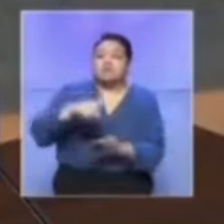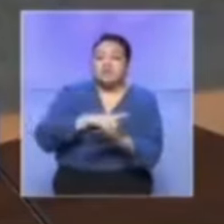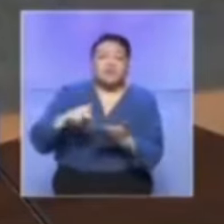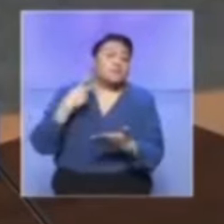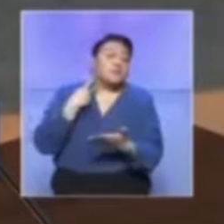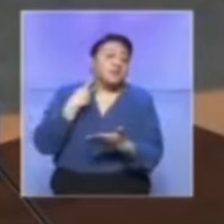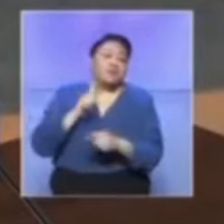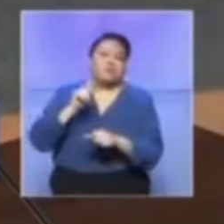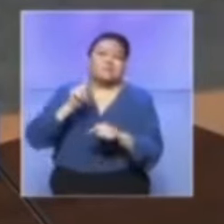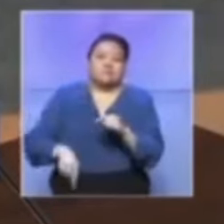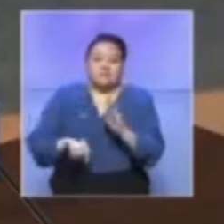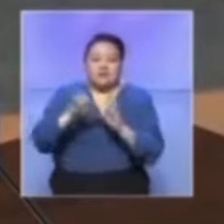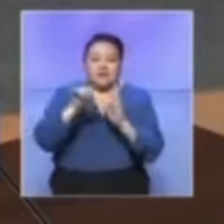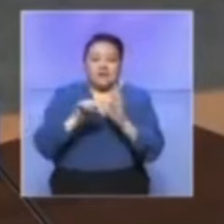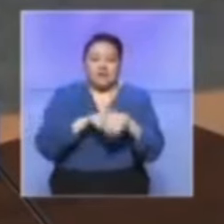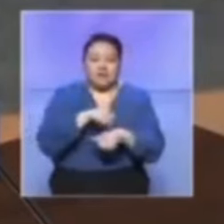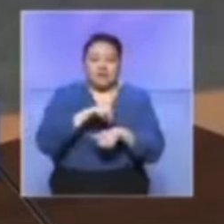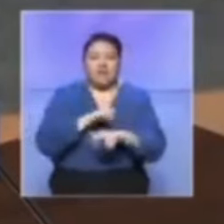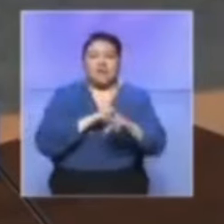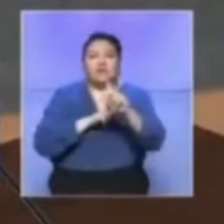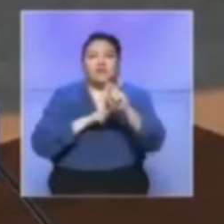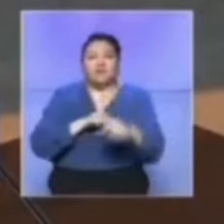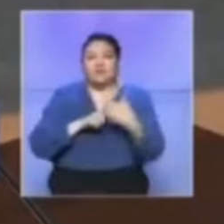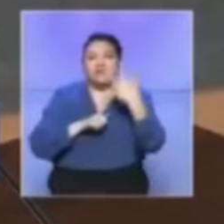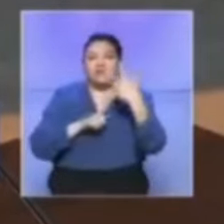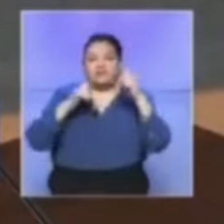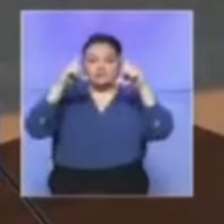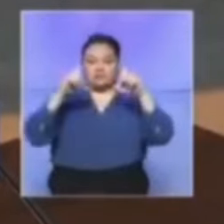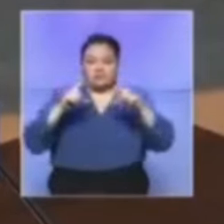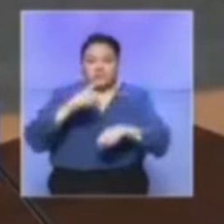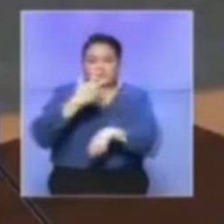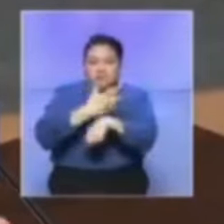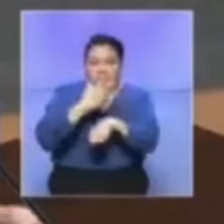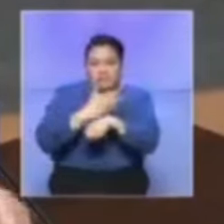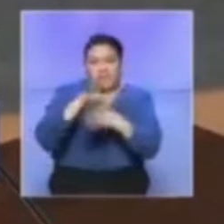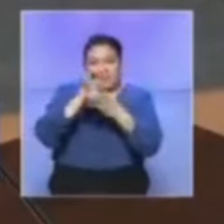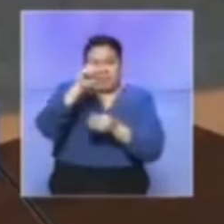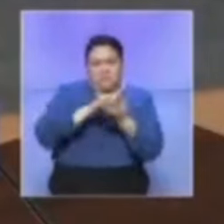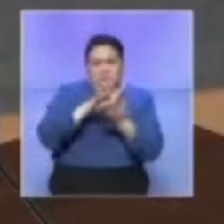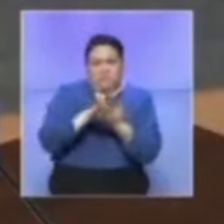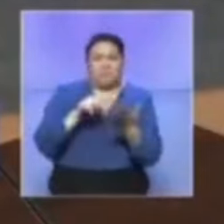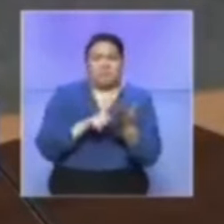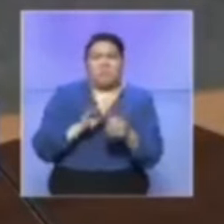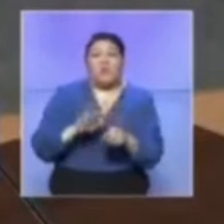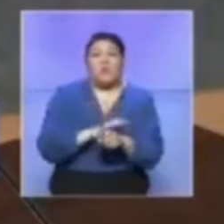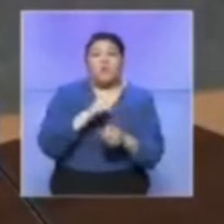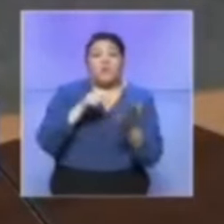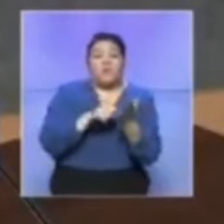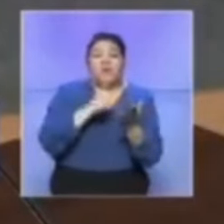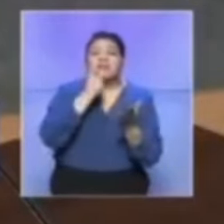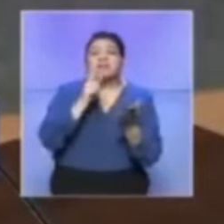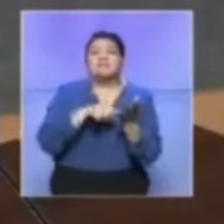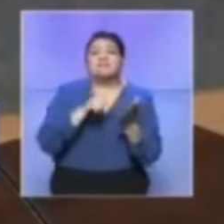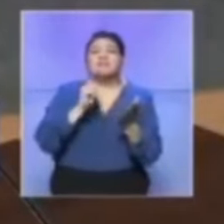mismos magistrados está filtrando información a la oposición, a los medios de comunicación para favorecer al